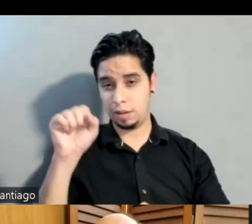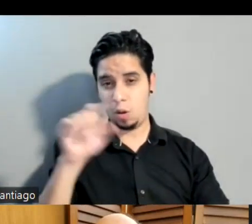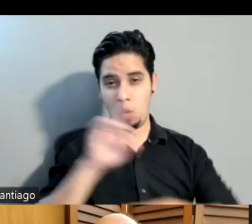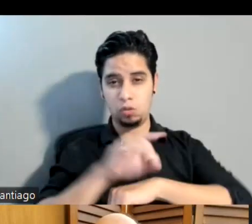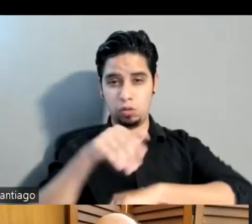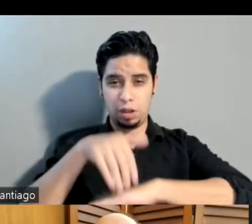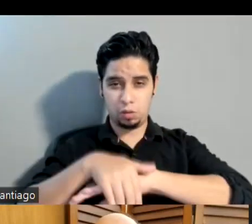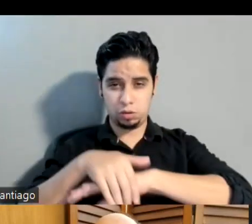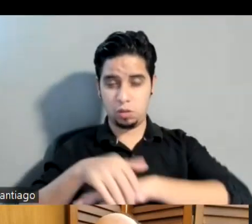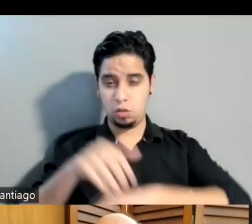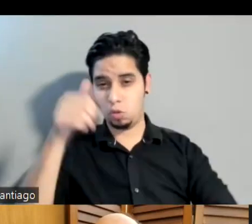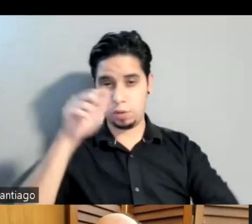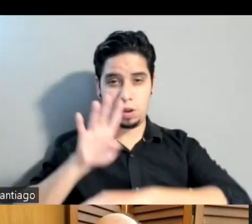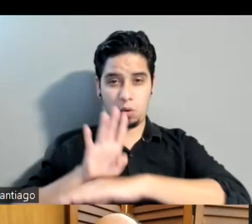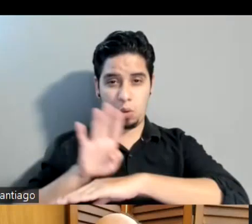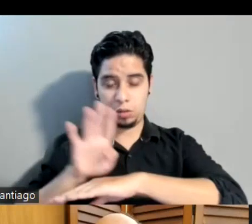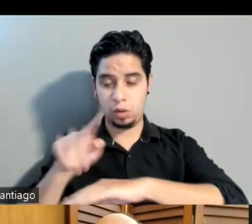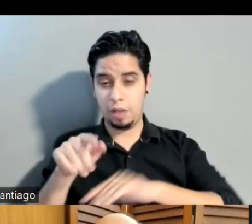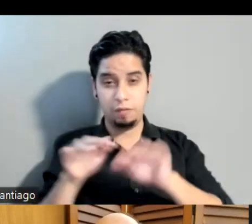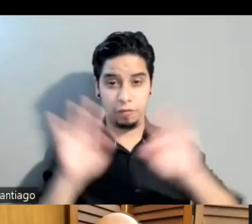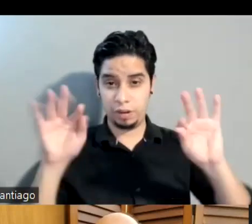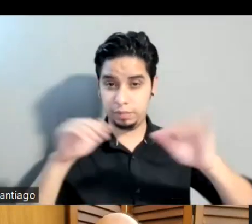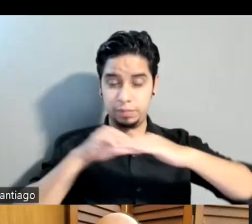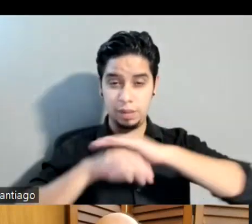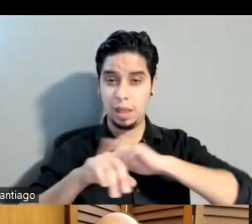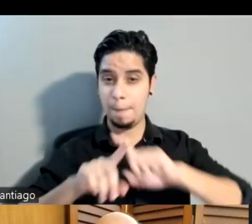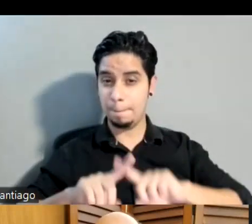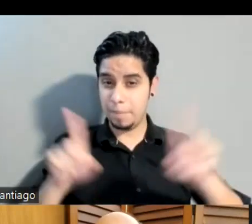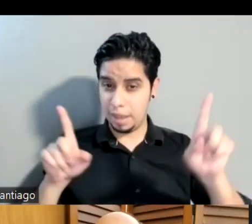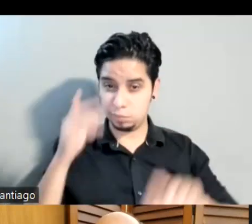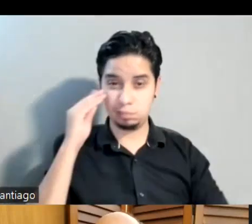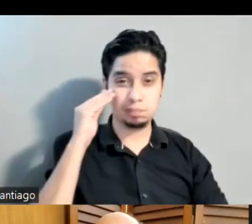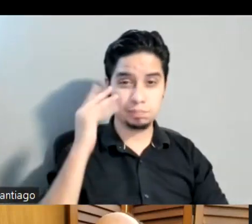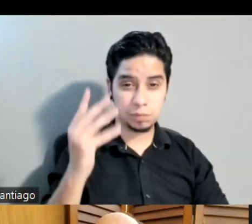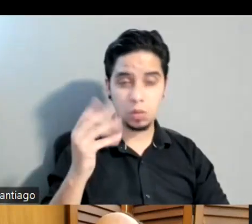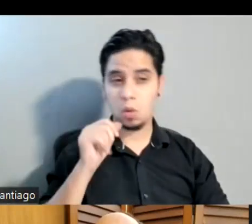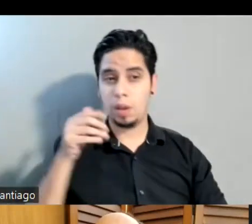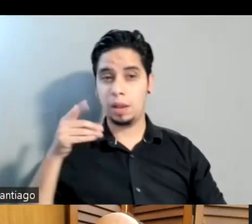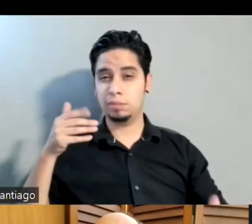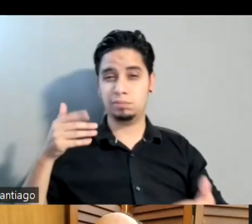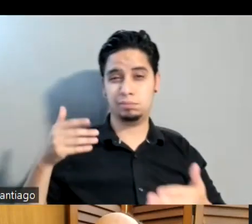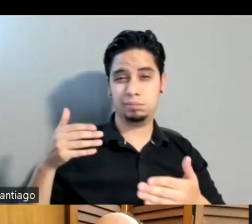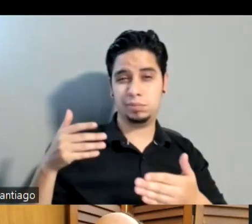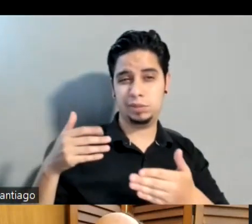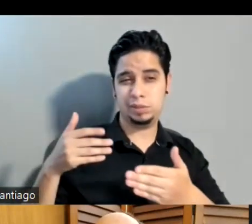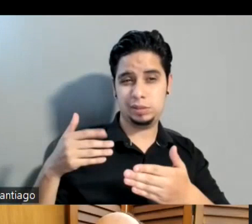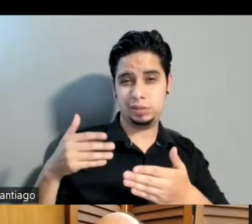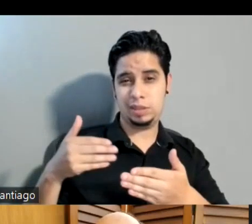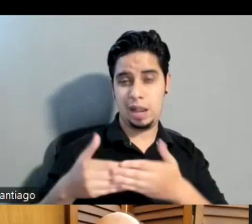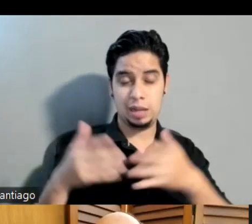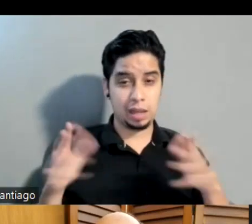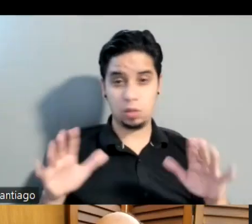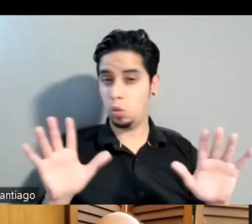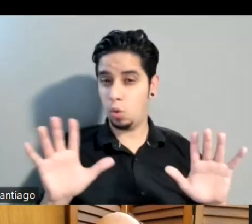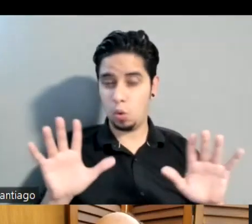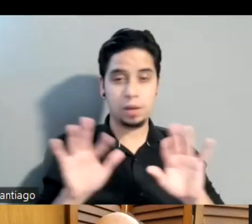y es entrada gratuita, pero, hay un pero, no vaya a llegar, pues sí, es gratis, yo voy para allá y llego. No. Tienen